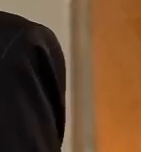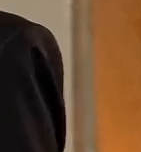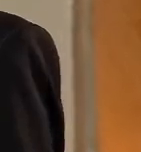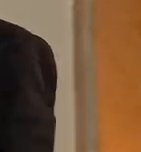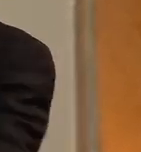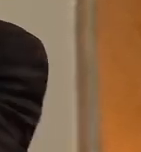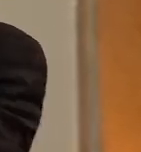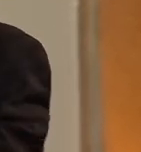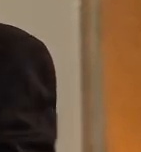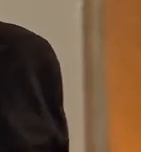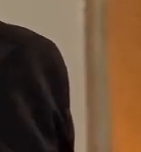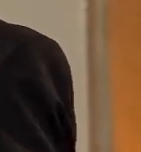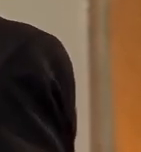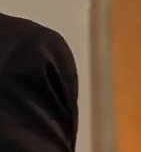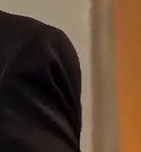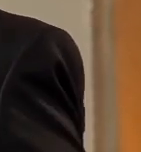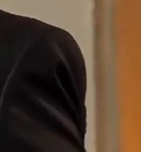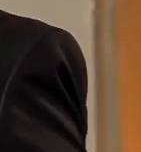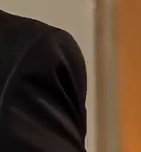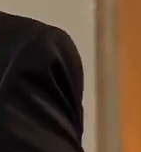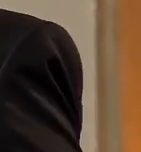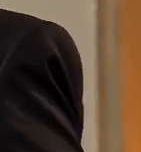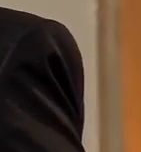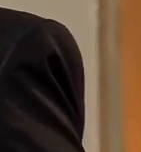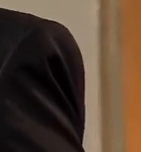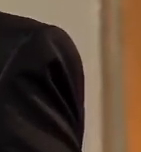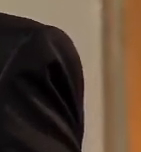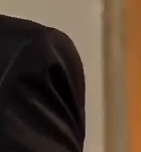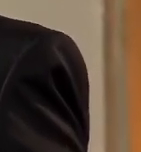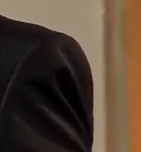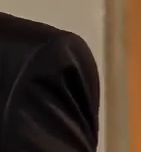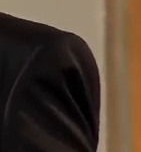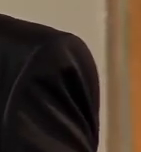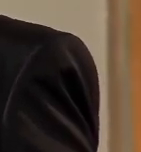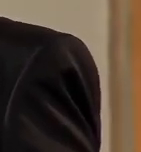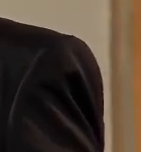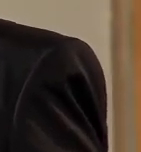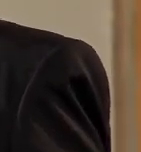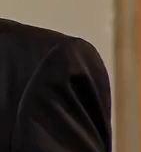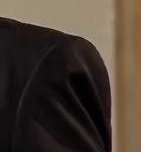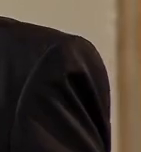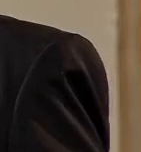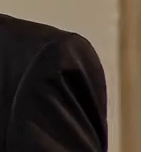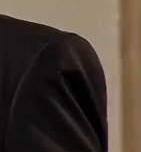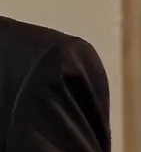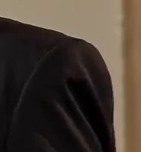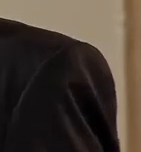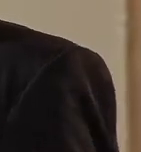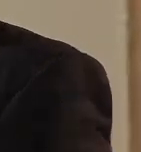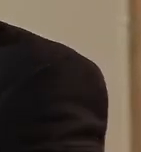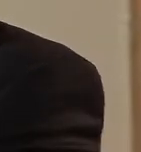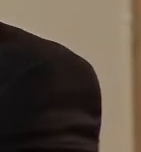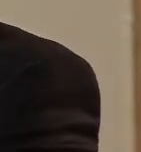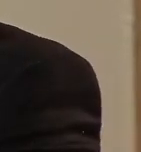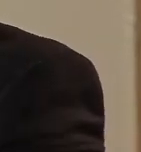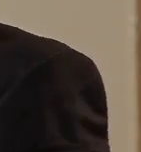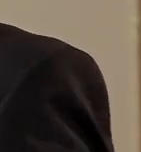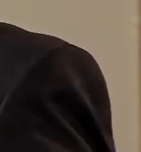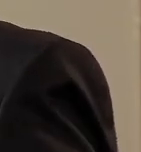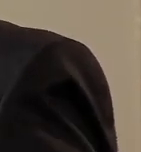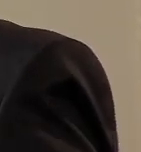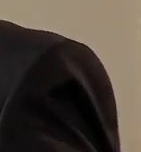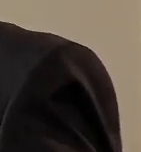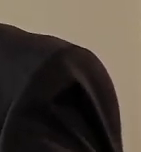Caridad, Madre de Dios, Madre de Dios, ven a